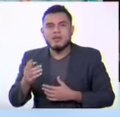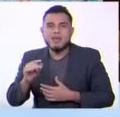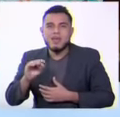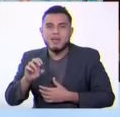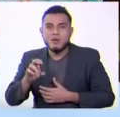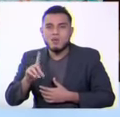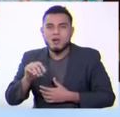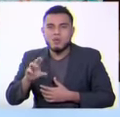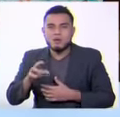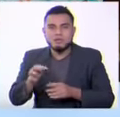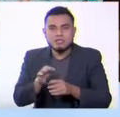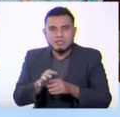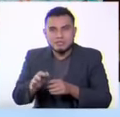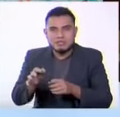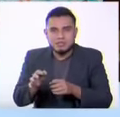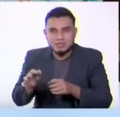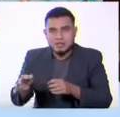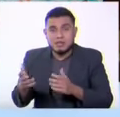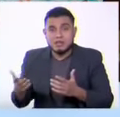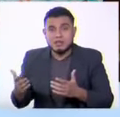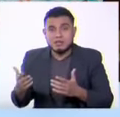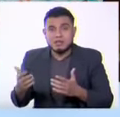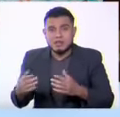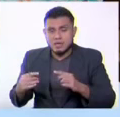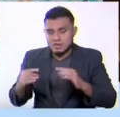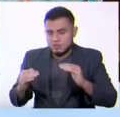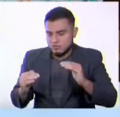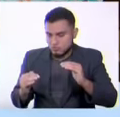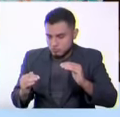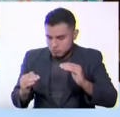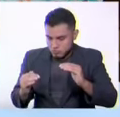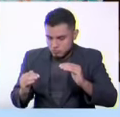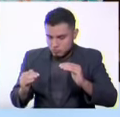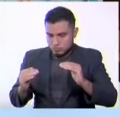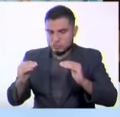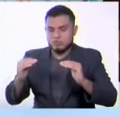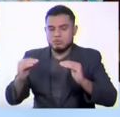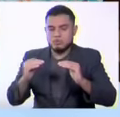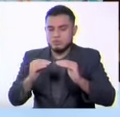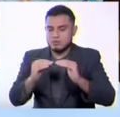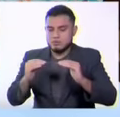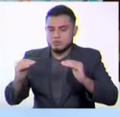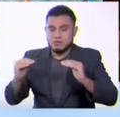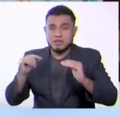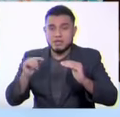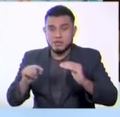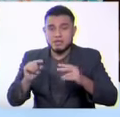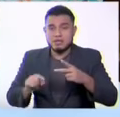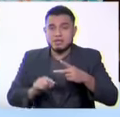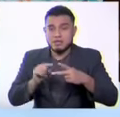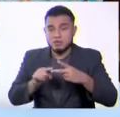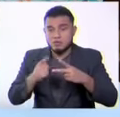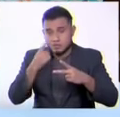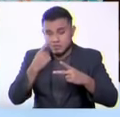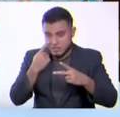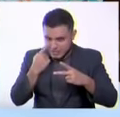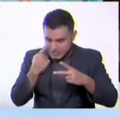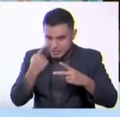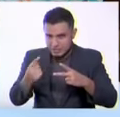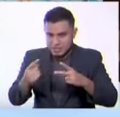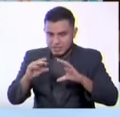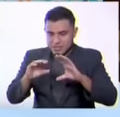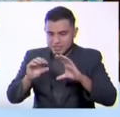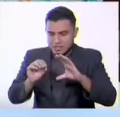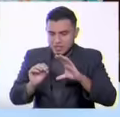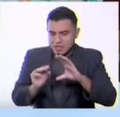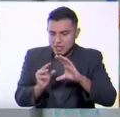de manera que se alinean en el ecuador celular. Y es en la metafase en donde comienza a aparecer el